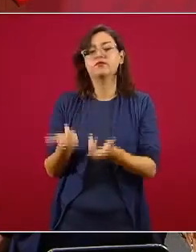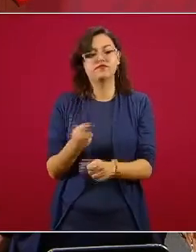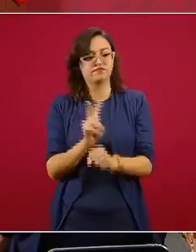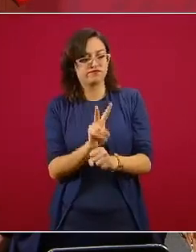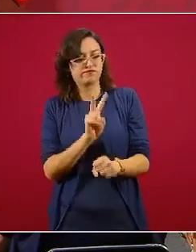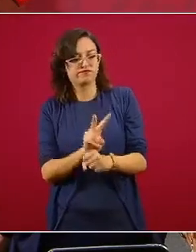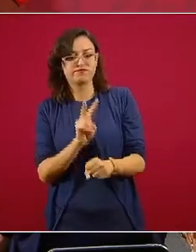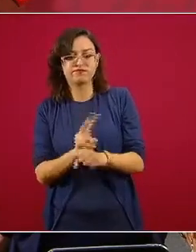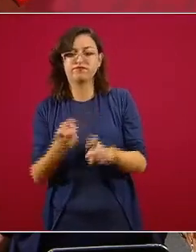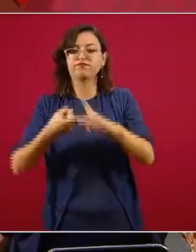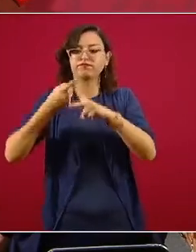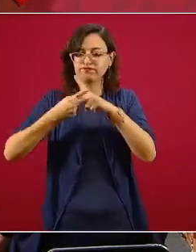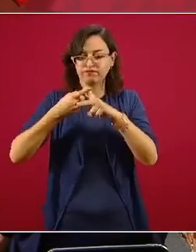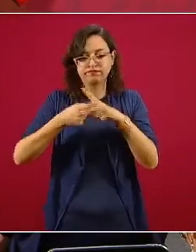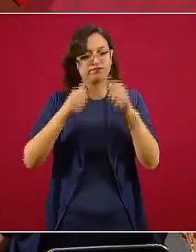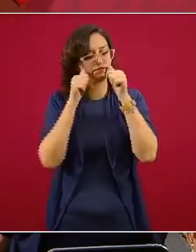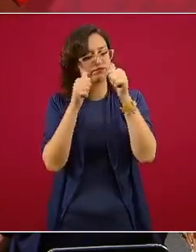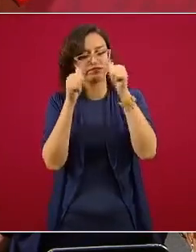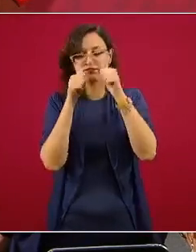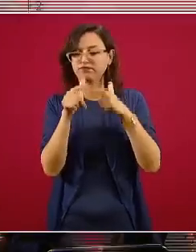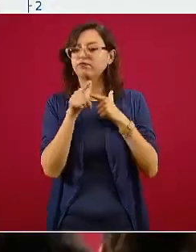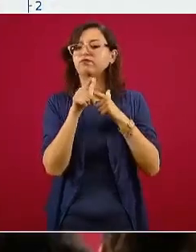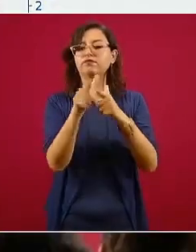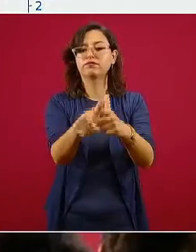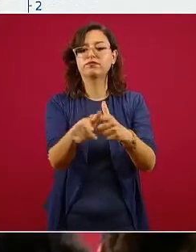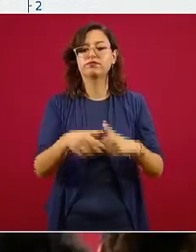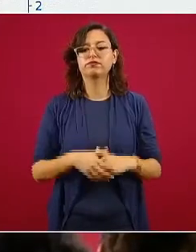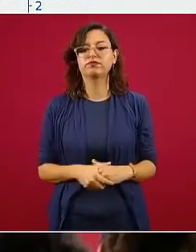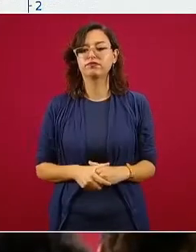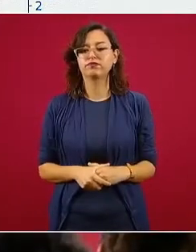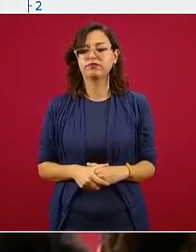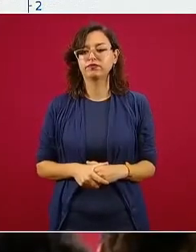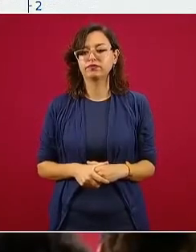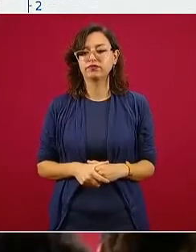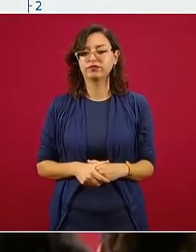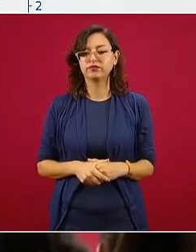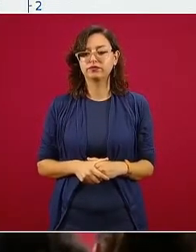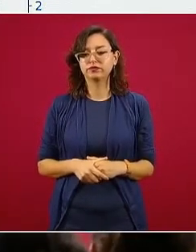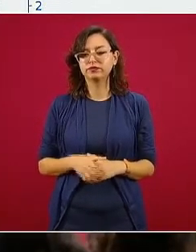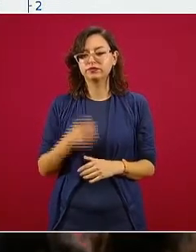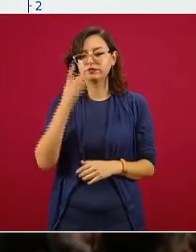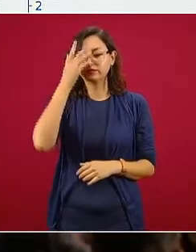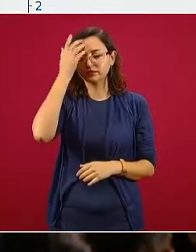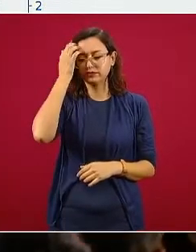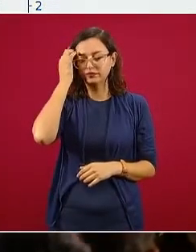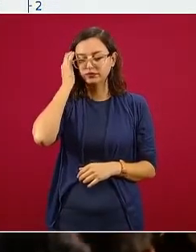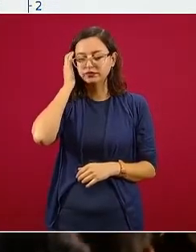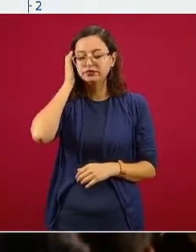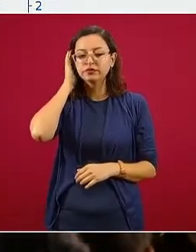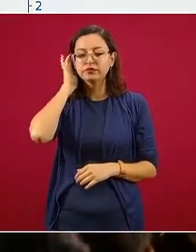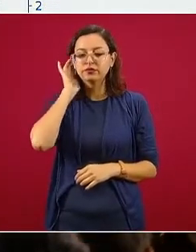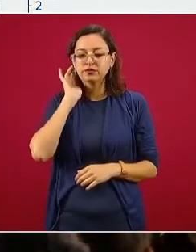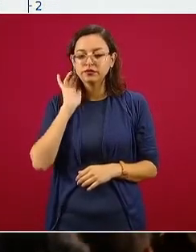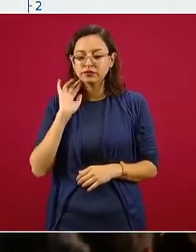epidemia con base en estos pronósticos. Vean ustedes que las líneas